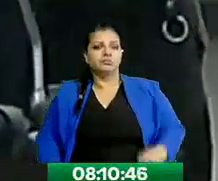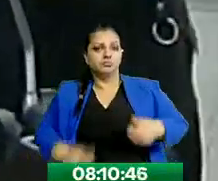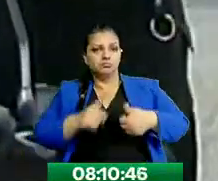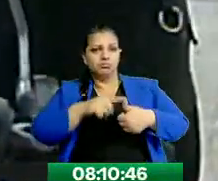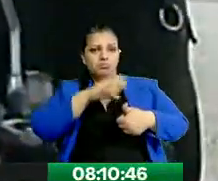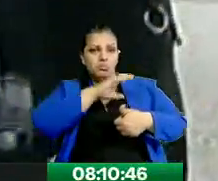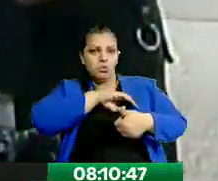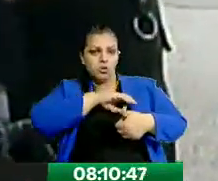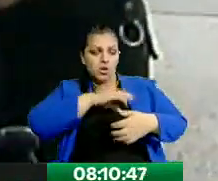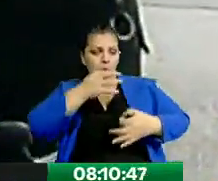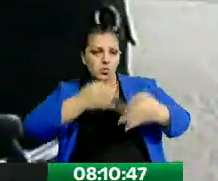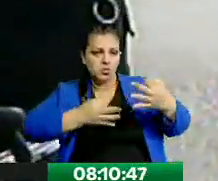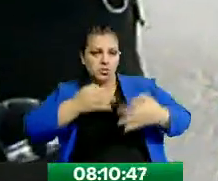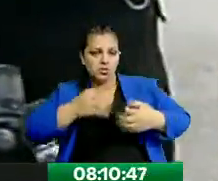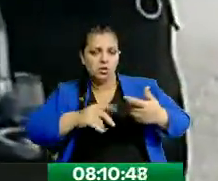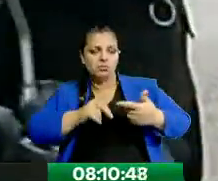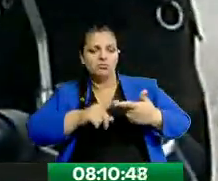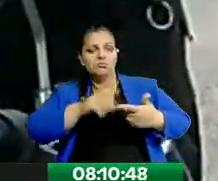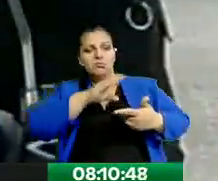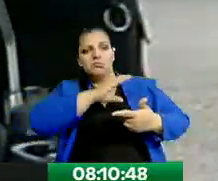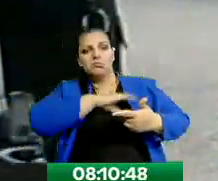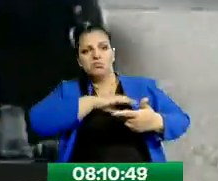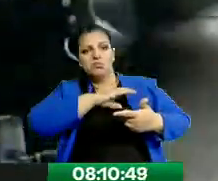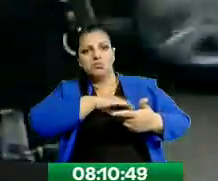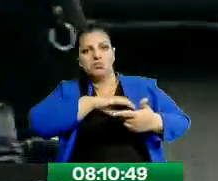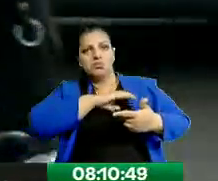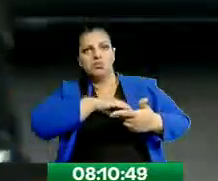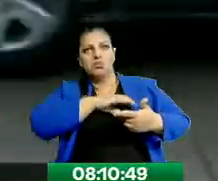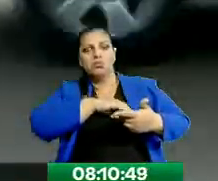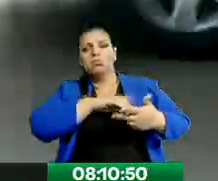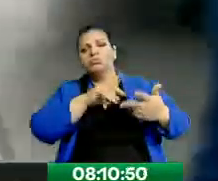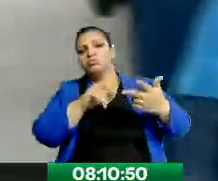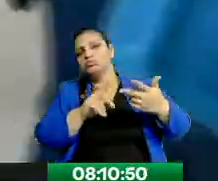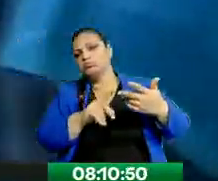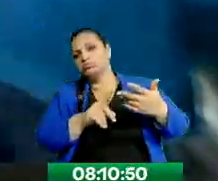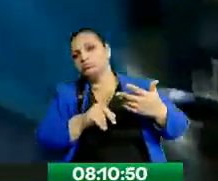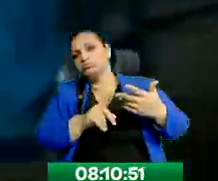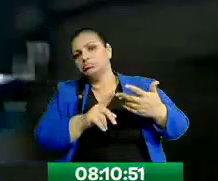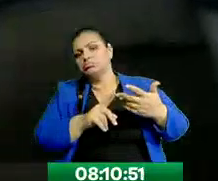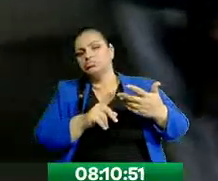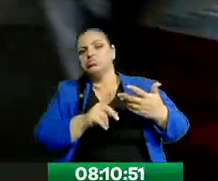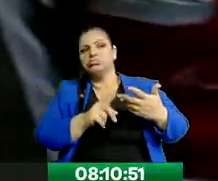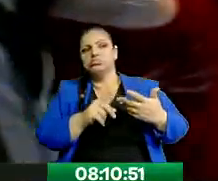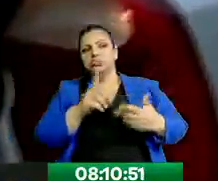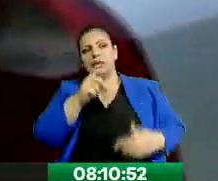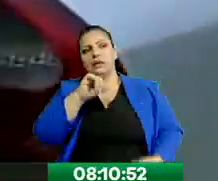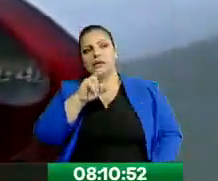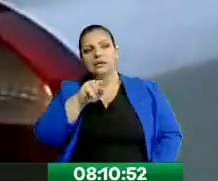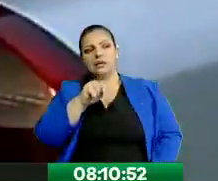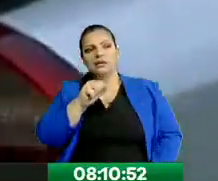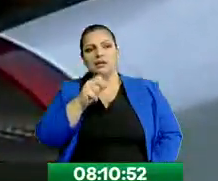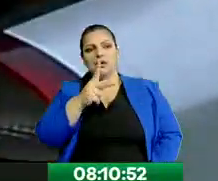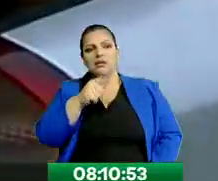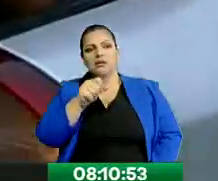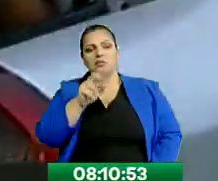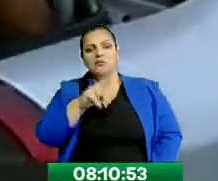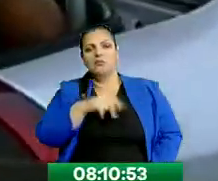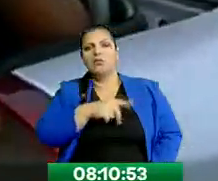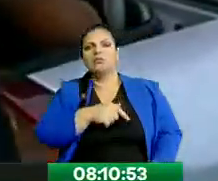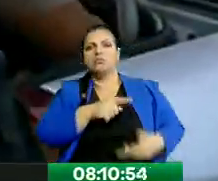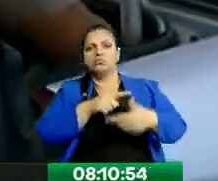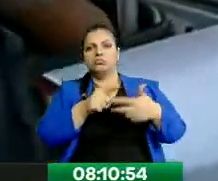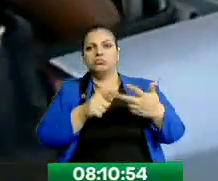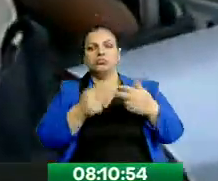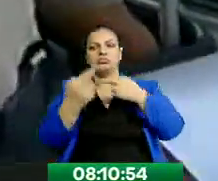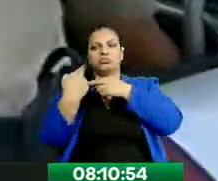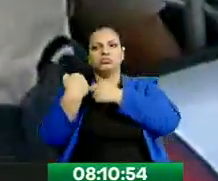ejes de investigación también para poder también detectar cualquier anomalía que pueda darse en este aspecto. Ellos